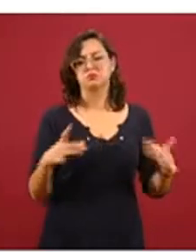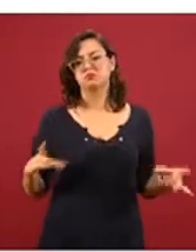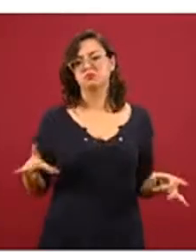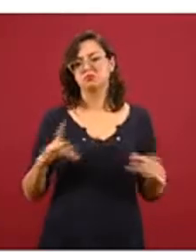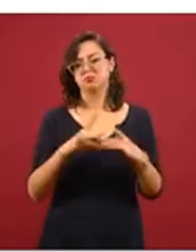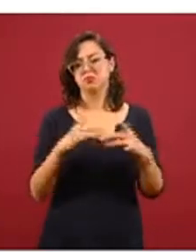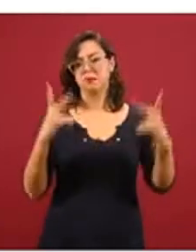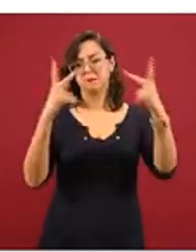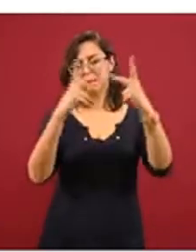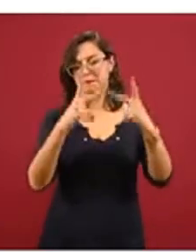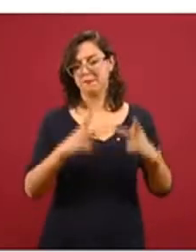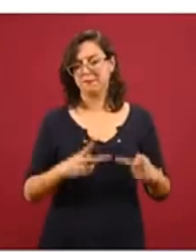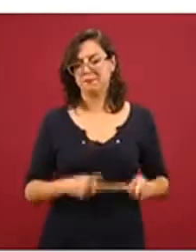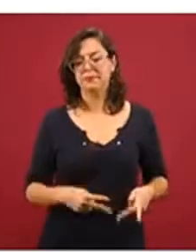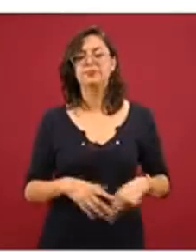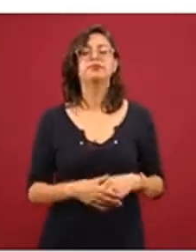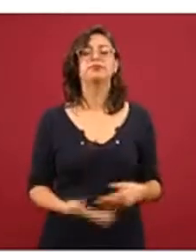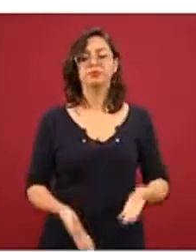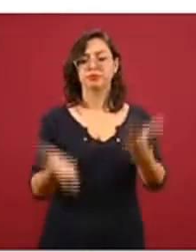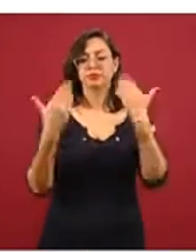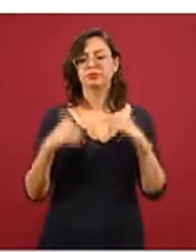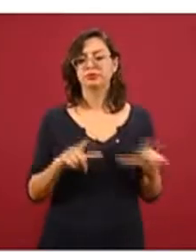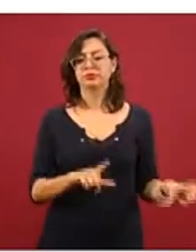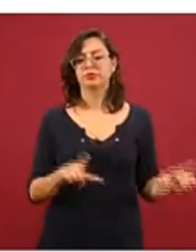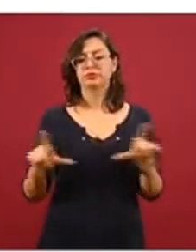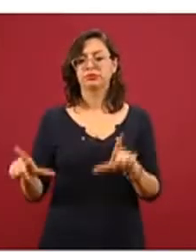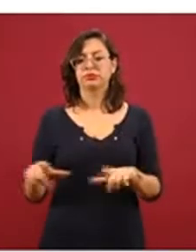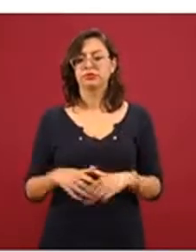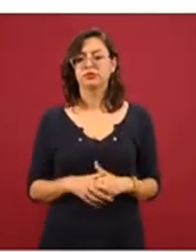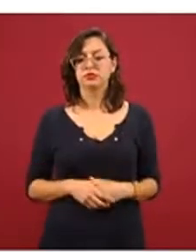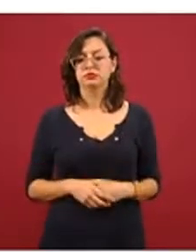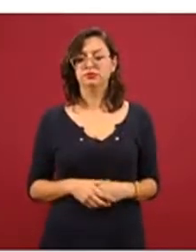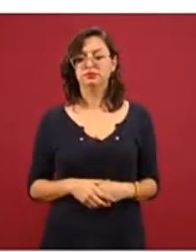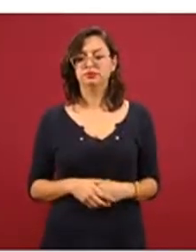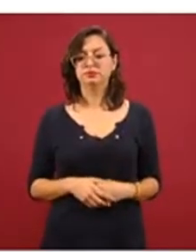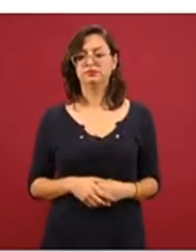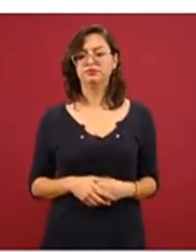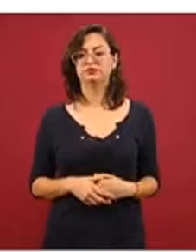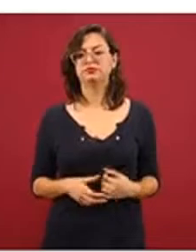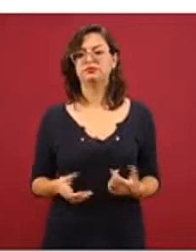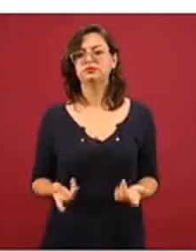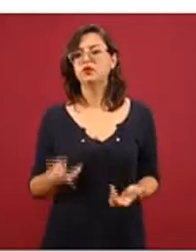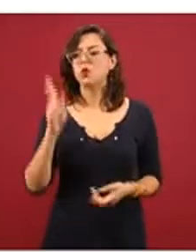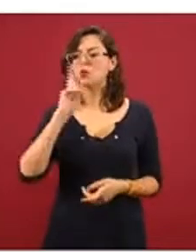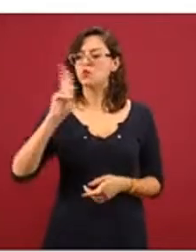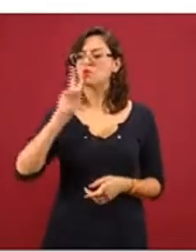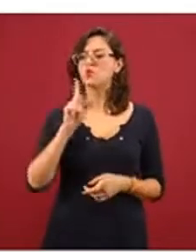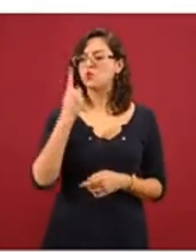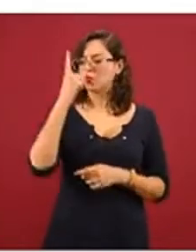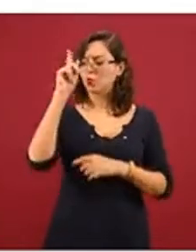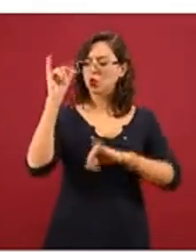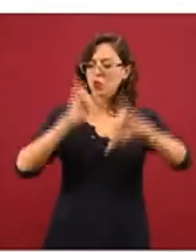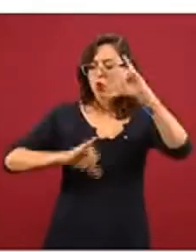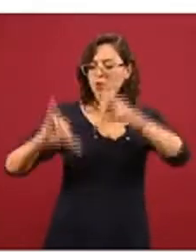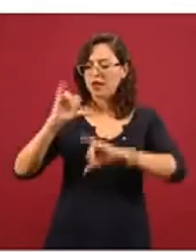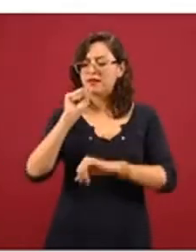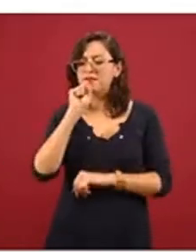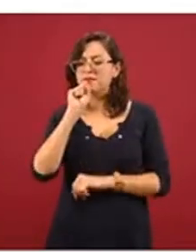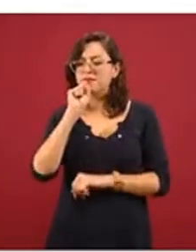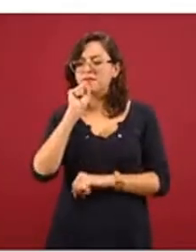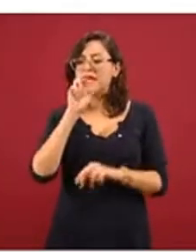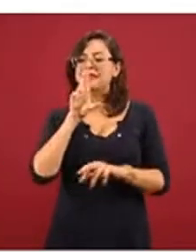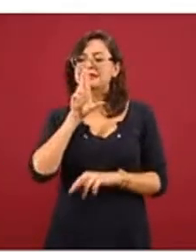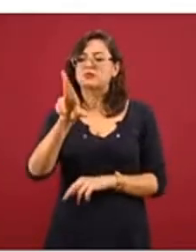presentando. Veamos la siguiente diapositiva, actualizamos los porcentajes de positividad. Los incrementos han sido